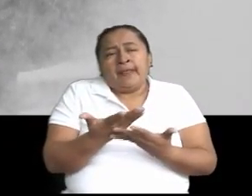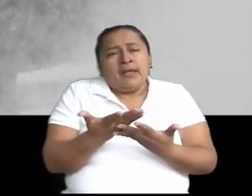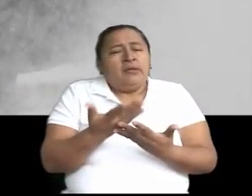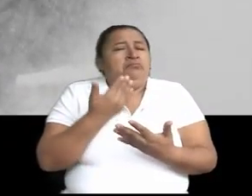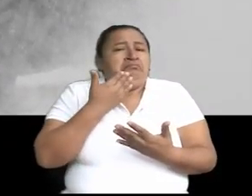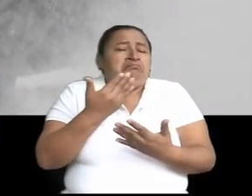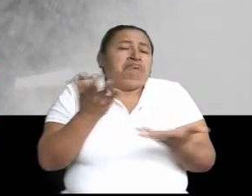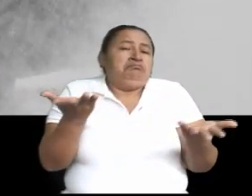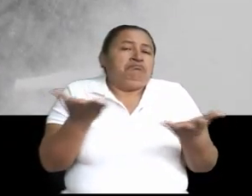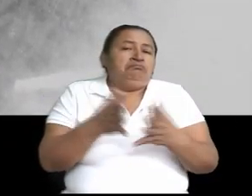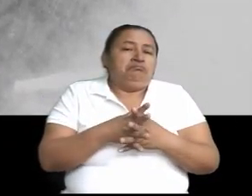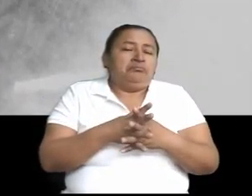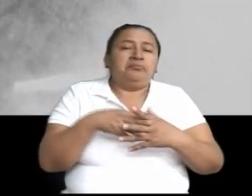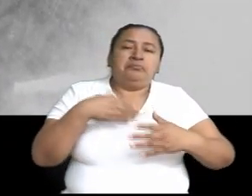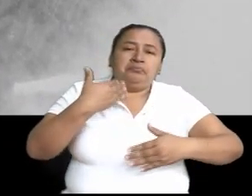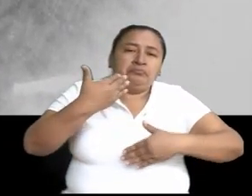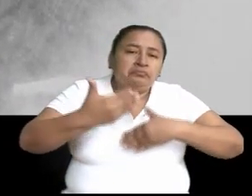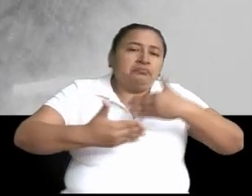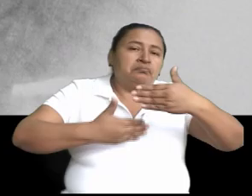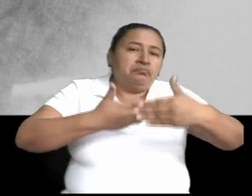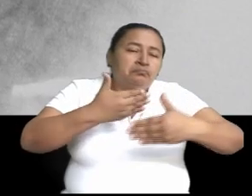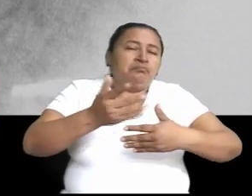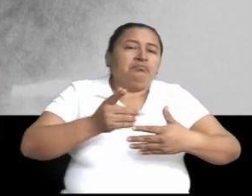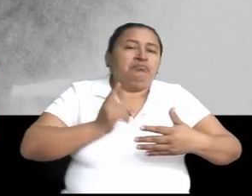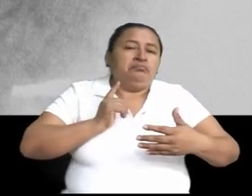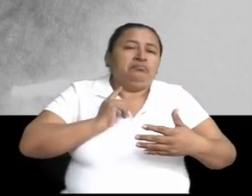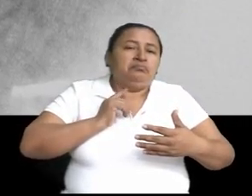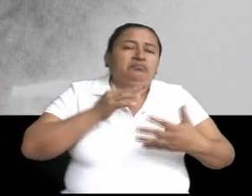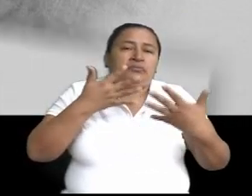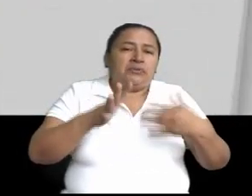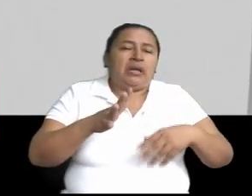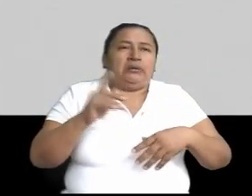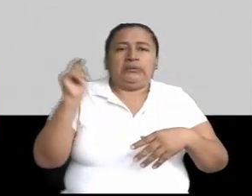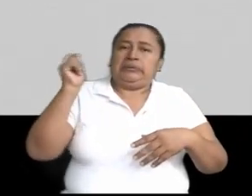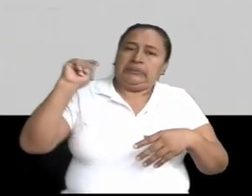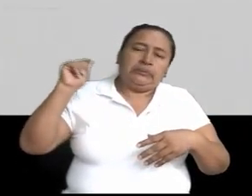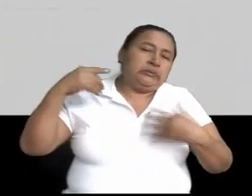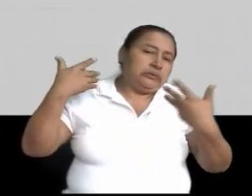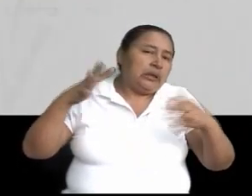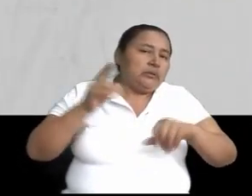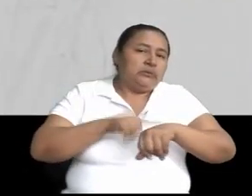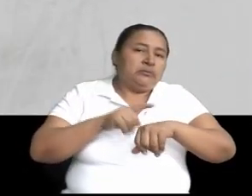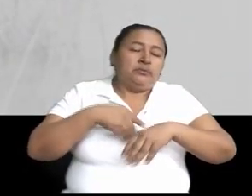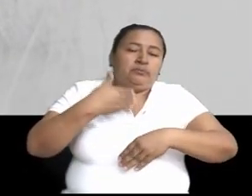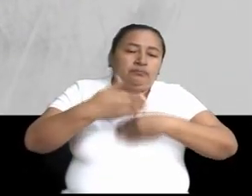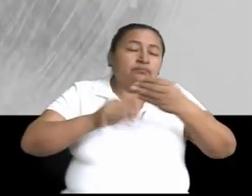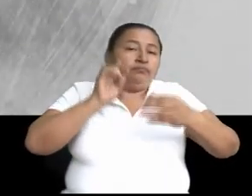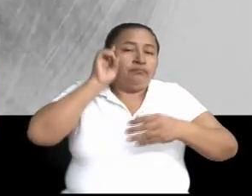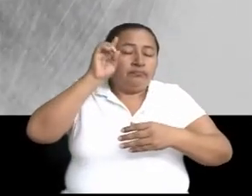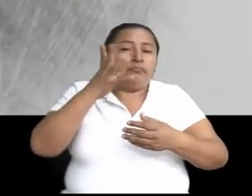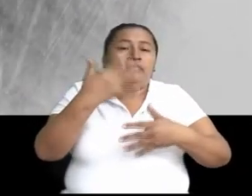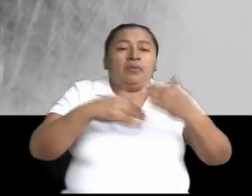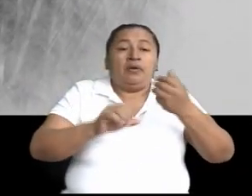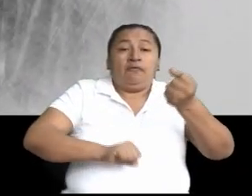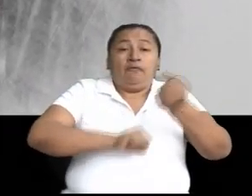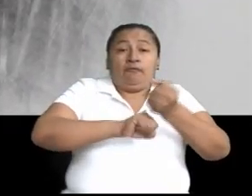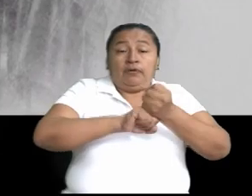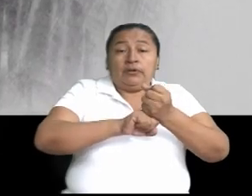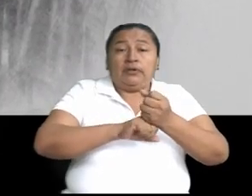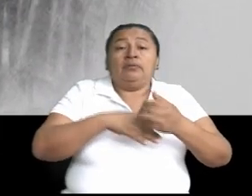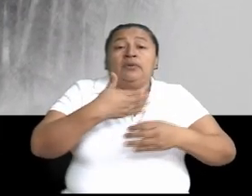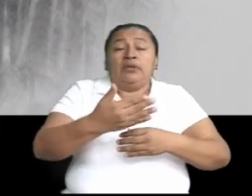un proceso que tiene ya tiempo, que se viene desarrollando, que se ha venido consolidando y que